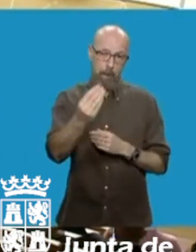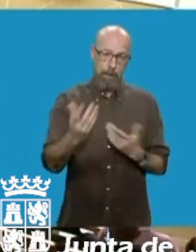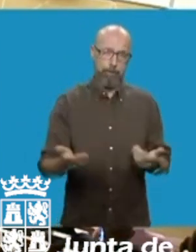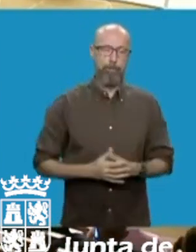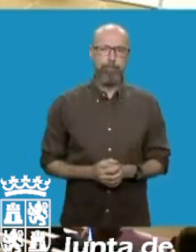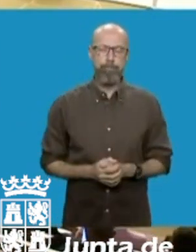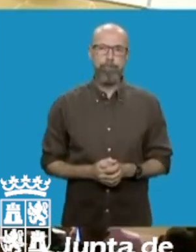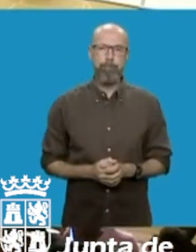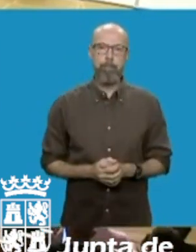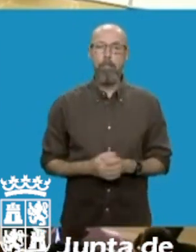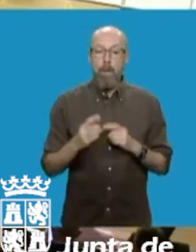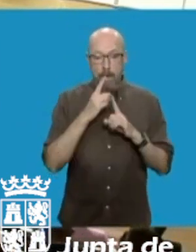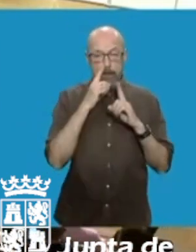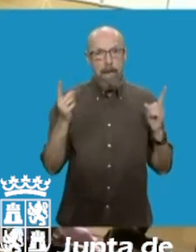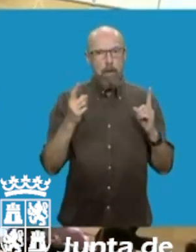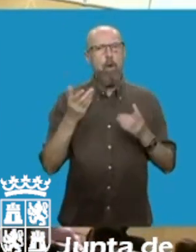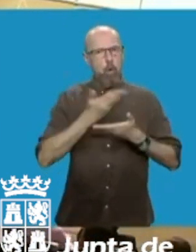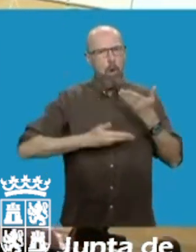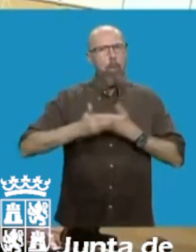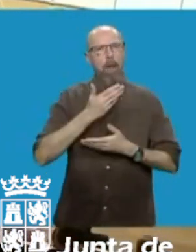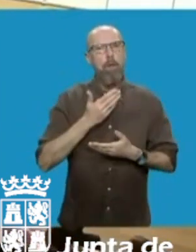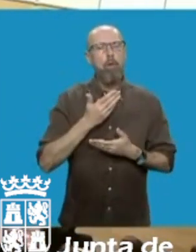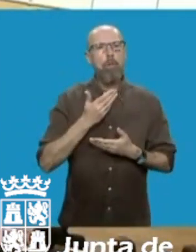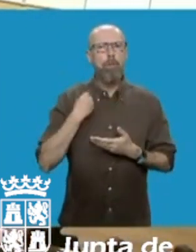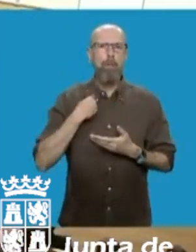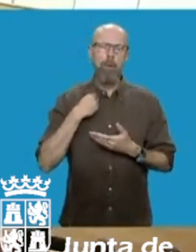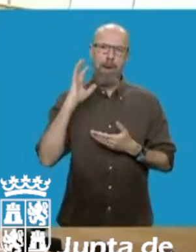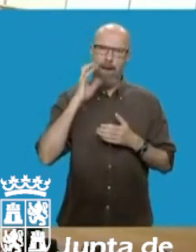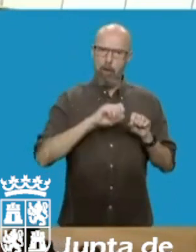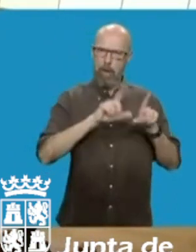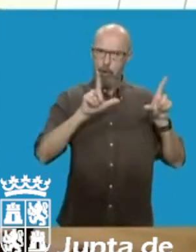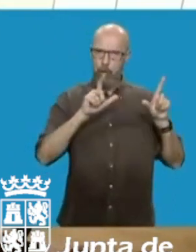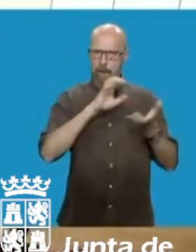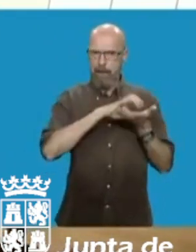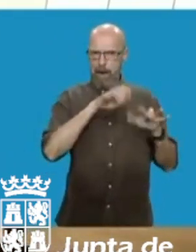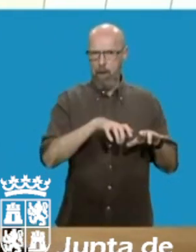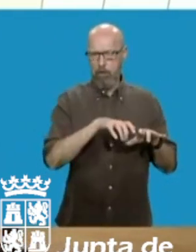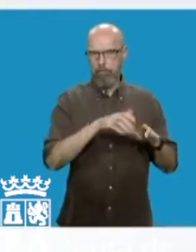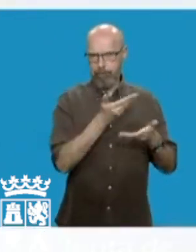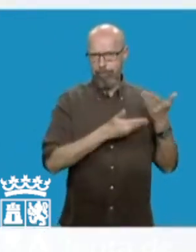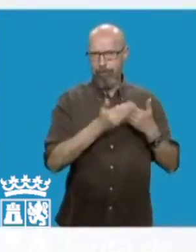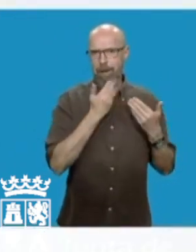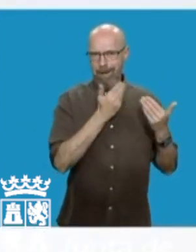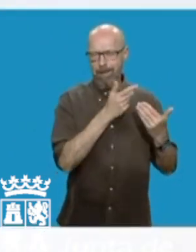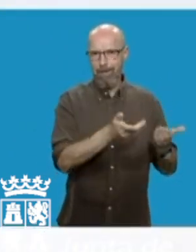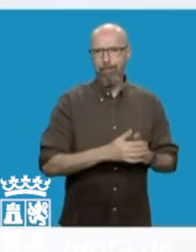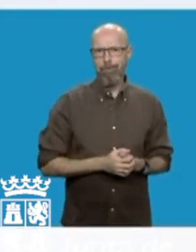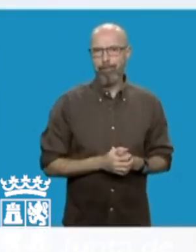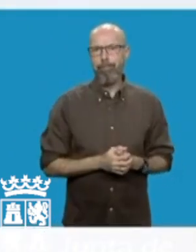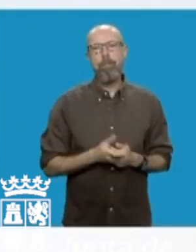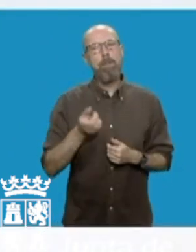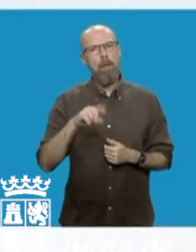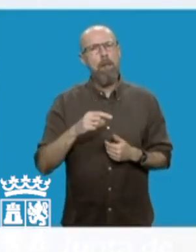año hemos contado con la inestimable colaboración de Radio Televisión Castilla y León. Gracias, Jorge. Y también